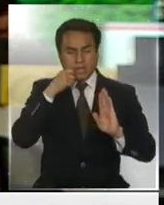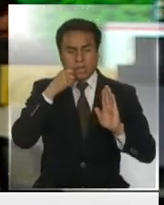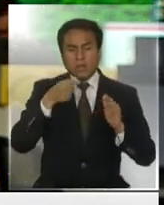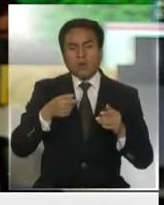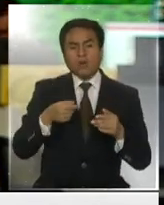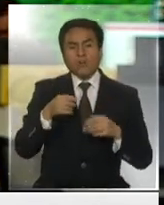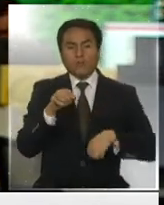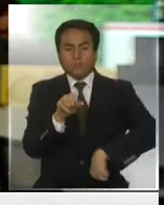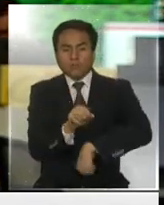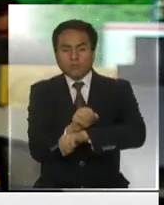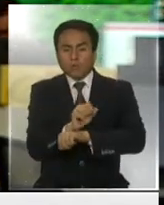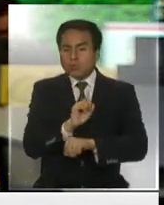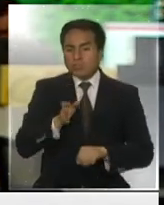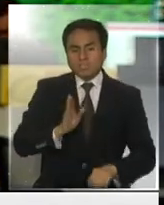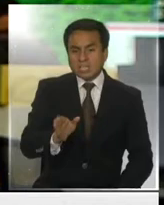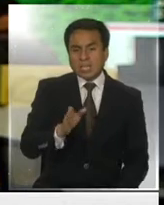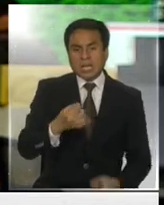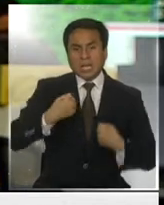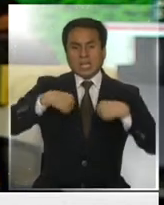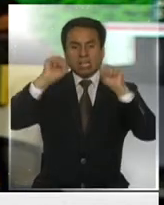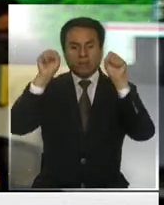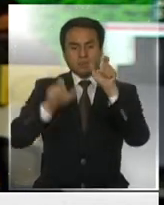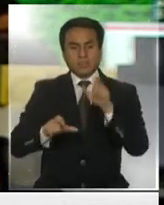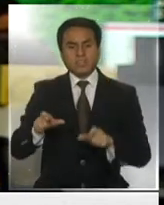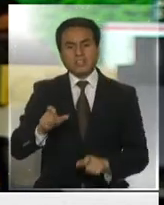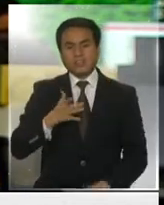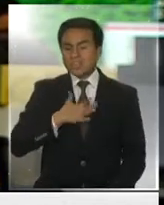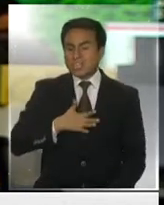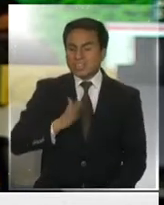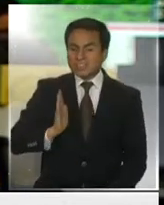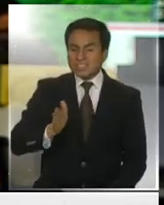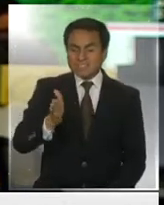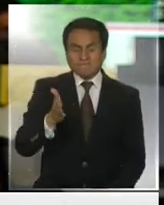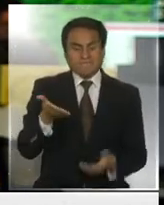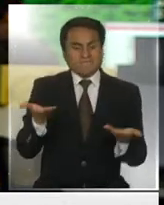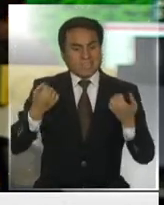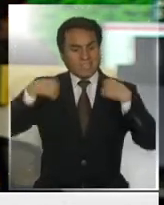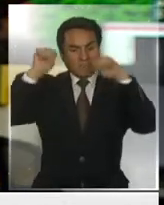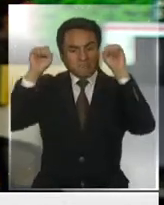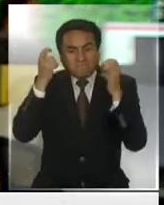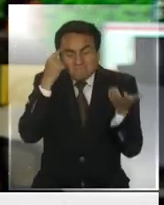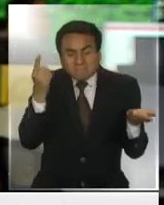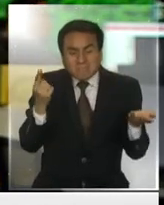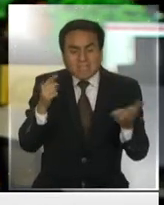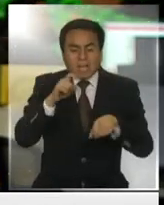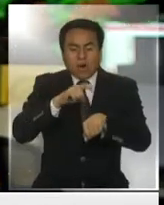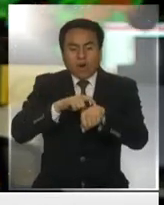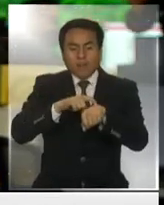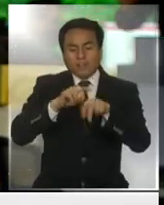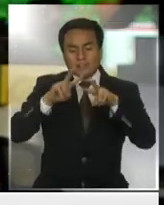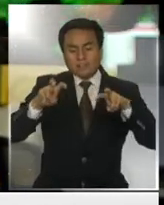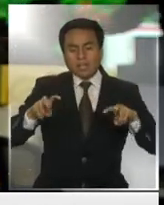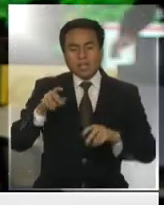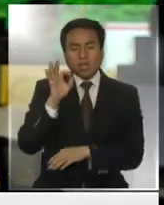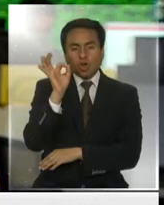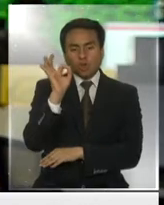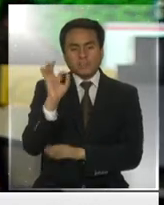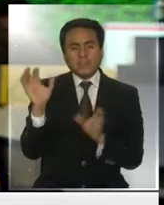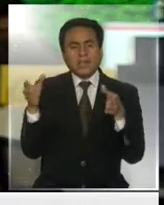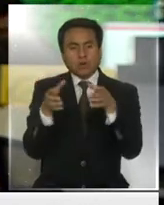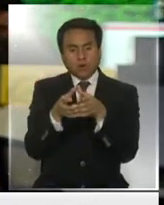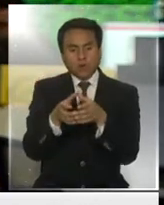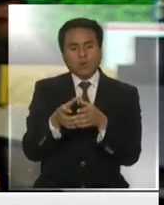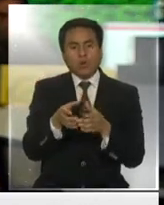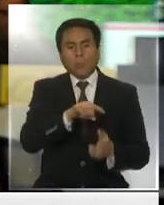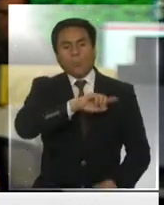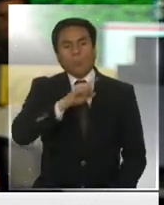el fútbol no sigue, ganaron los que querían que el fútbol no siguiera. Es un tema que tiene que analizar en las horas que quedan de aquí al Consejo, tanto el